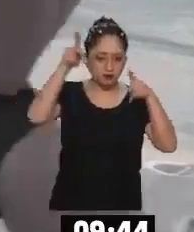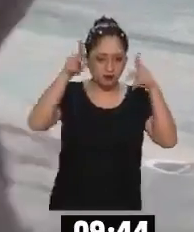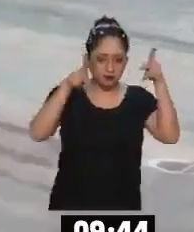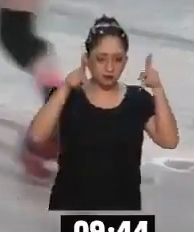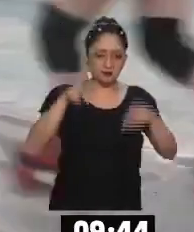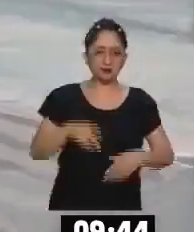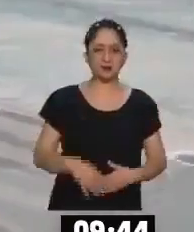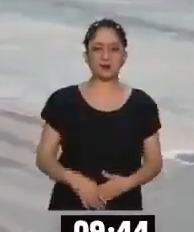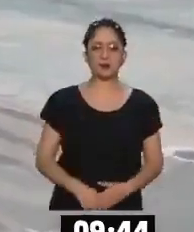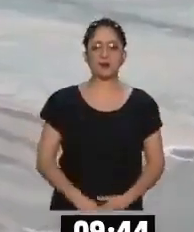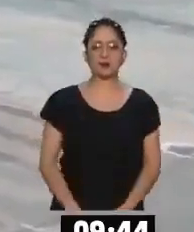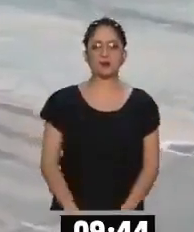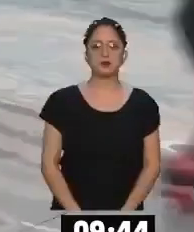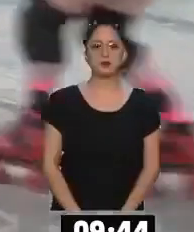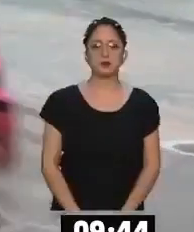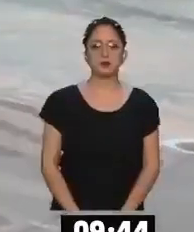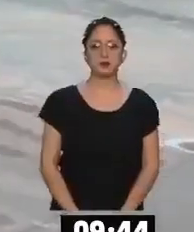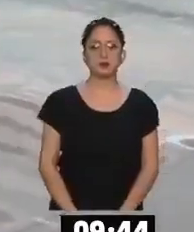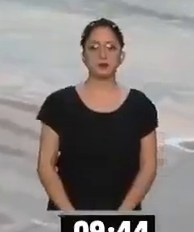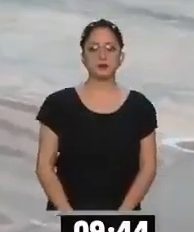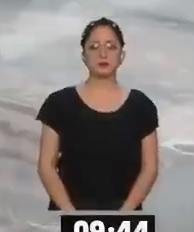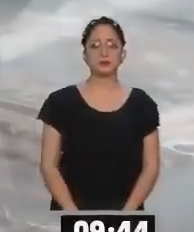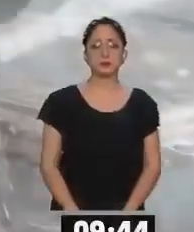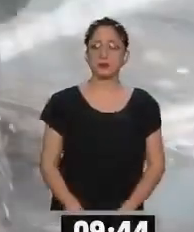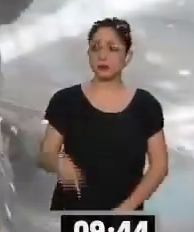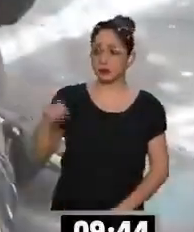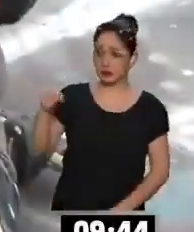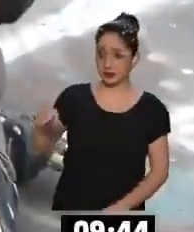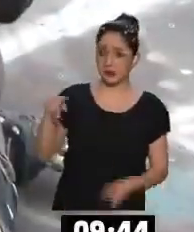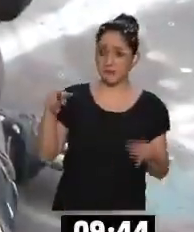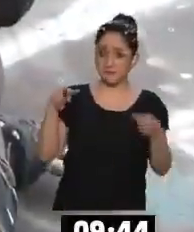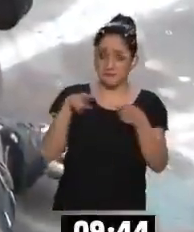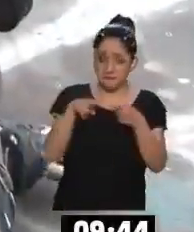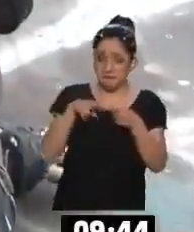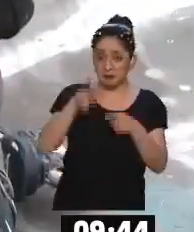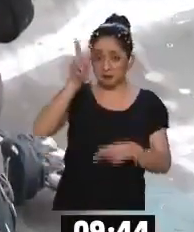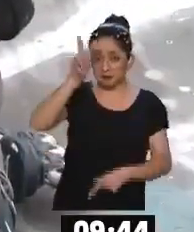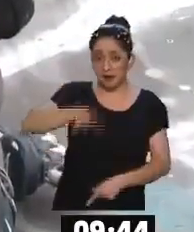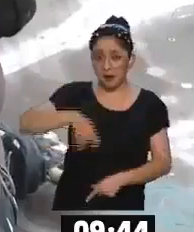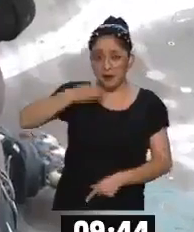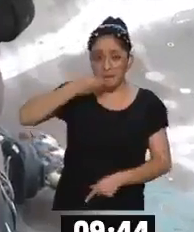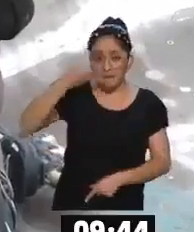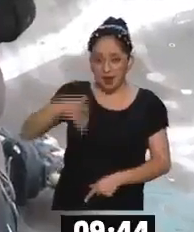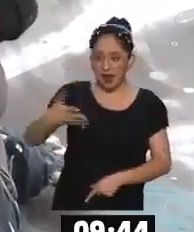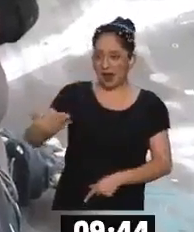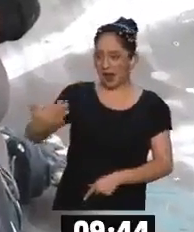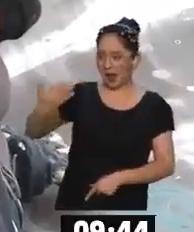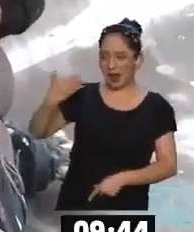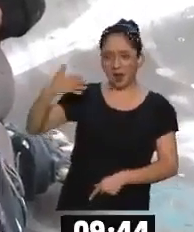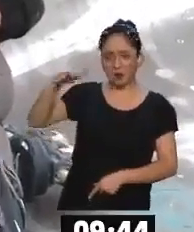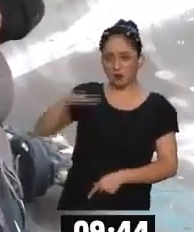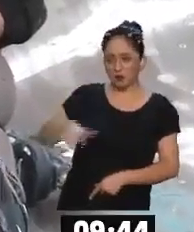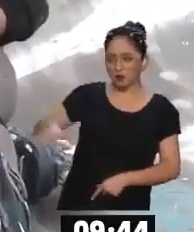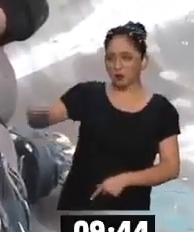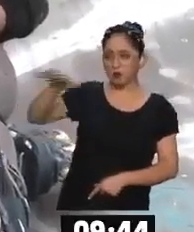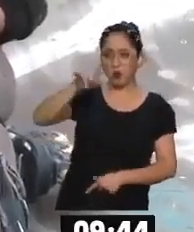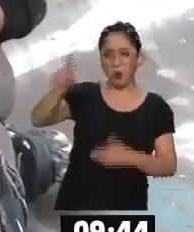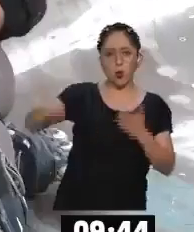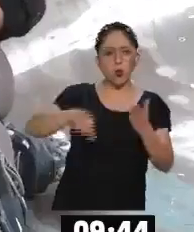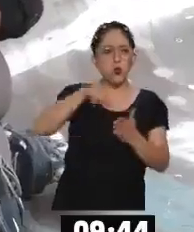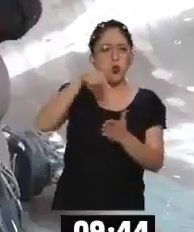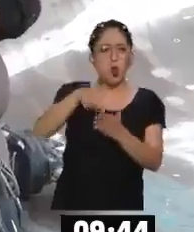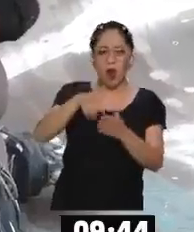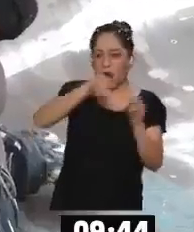Se me hace una iniciativa muy, muy cool porque pues son espacios que puedes rescatar, como tú dices, no solo para nosotras, sino para que